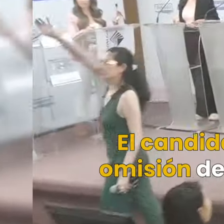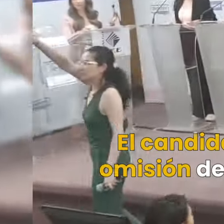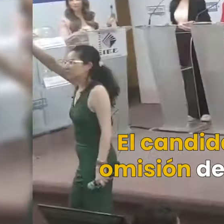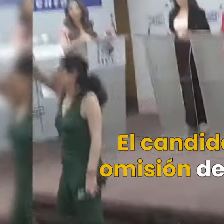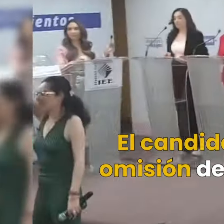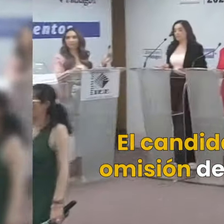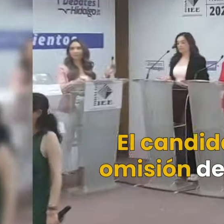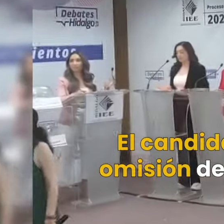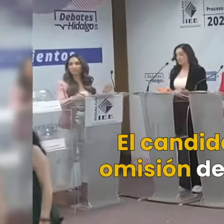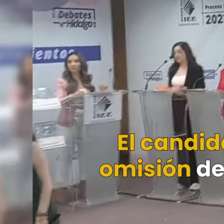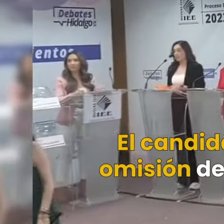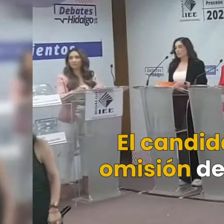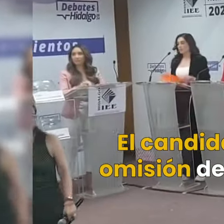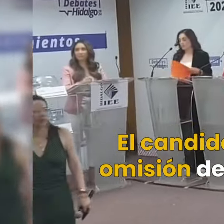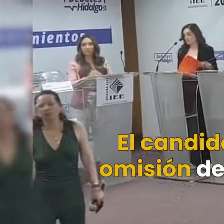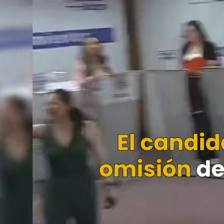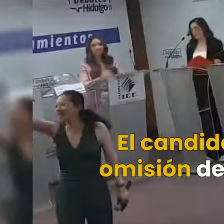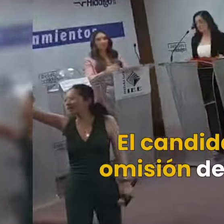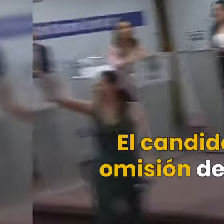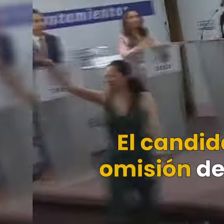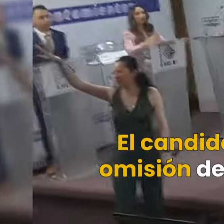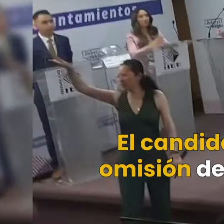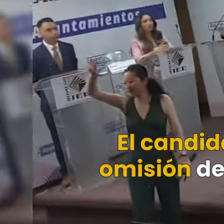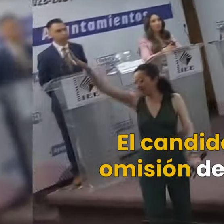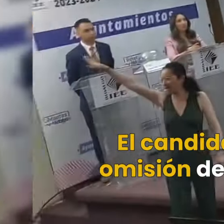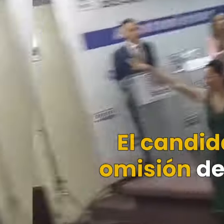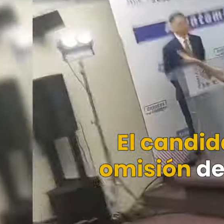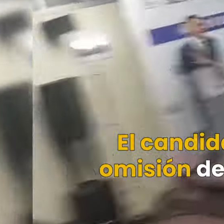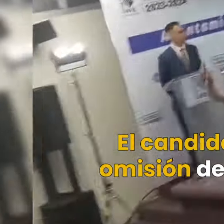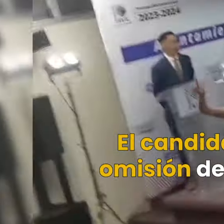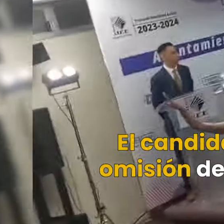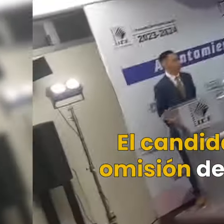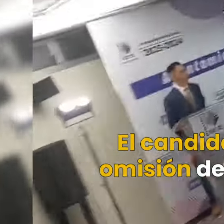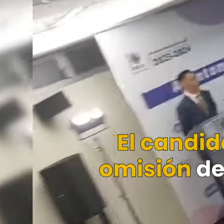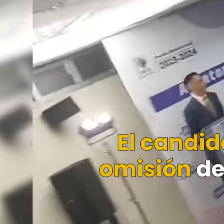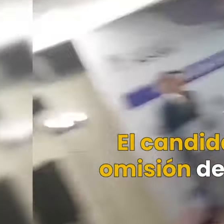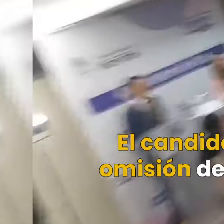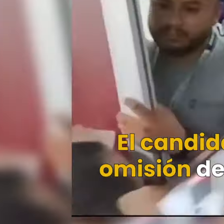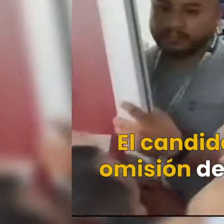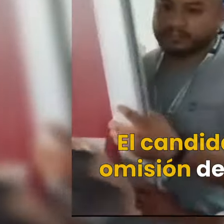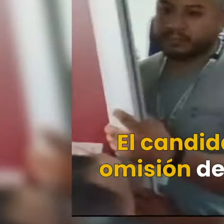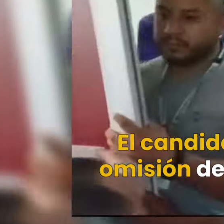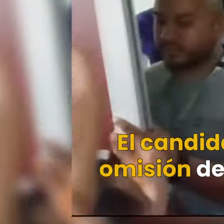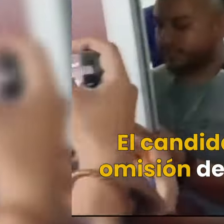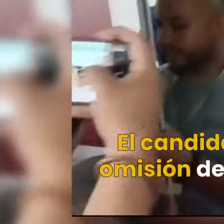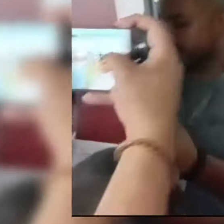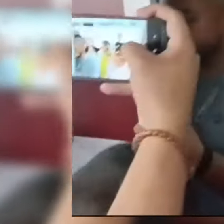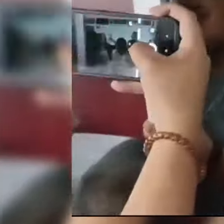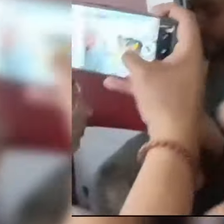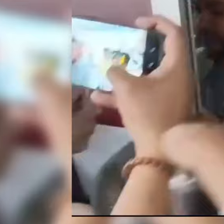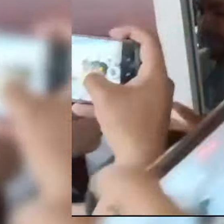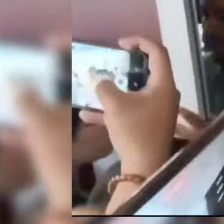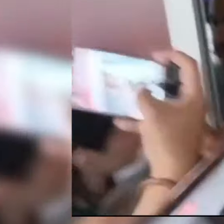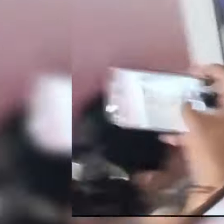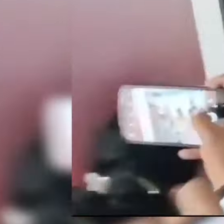independiente Pedro Canales Vega expresó que hubo omisión de varios actos tanto de candidatos, sus acompañantes y porras.